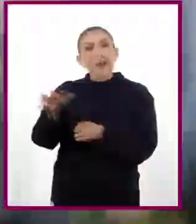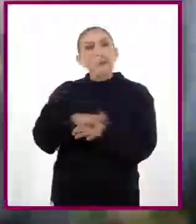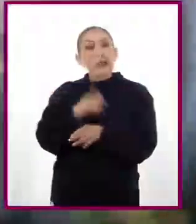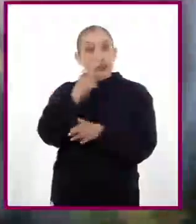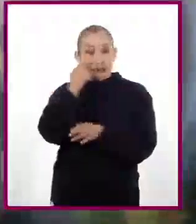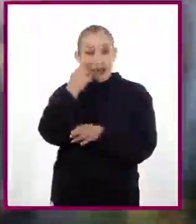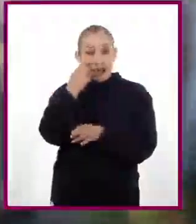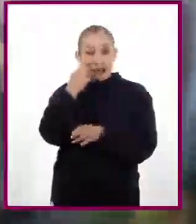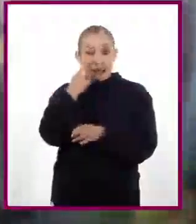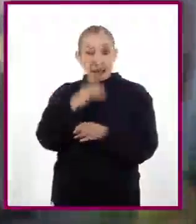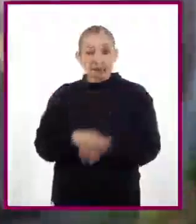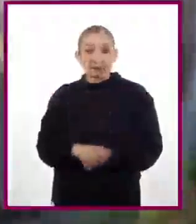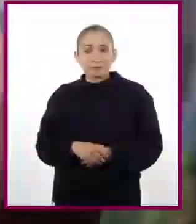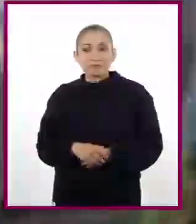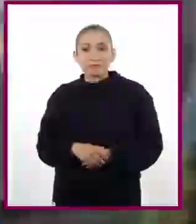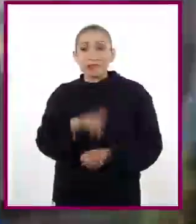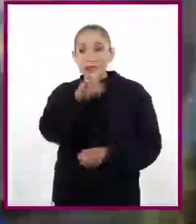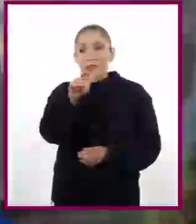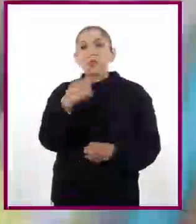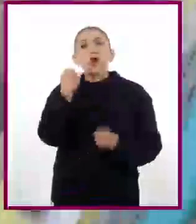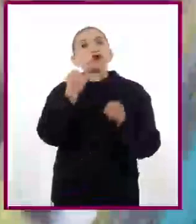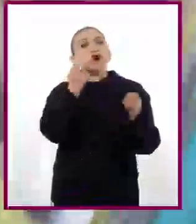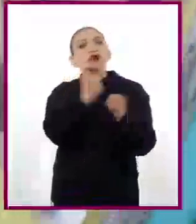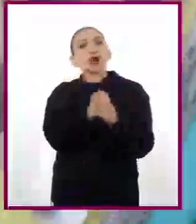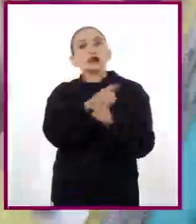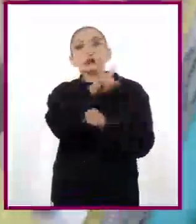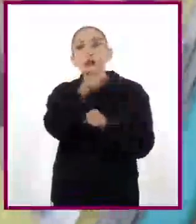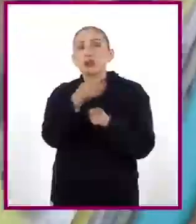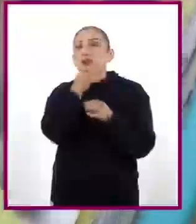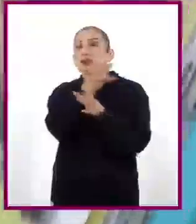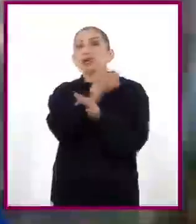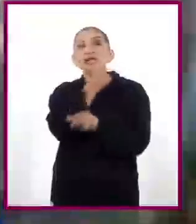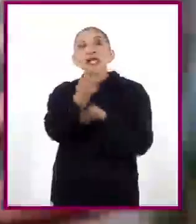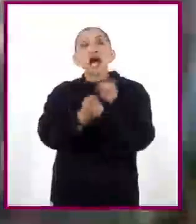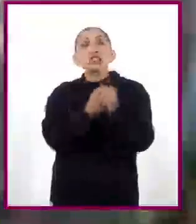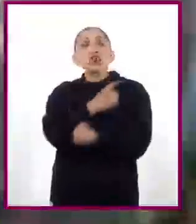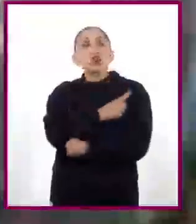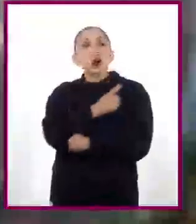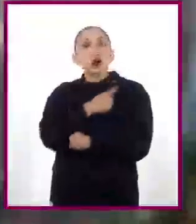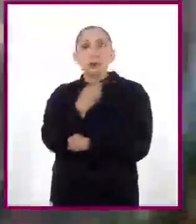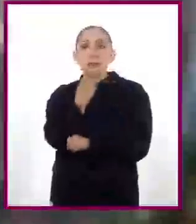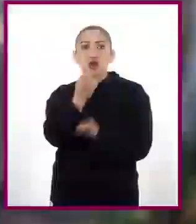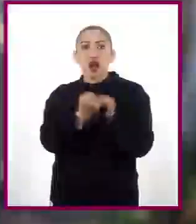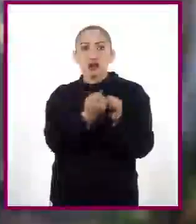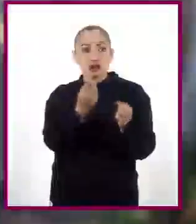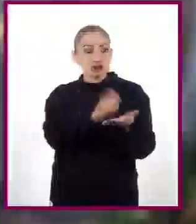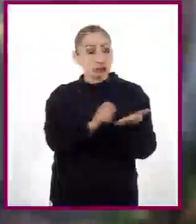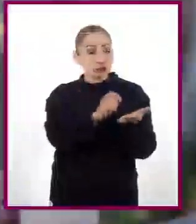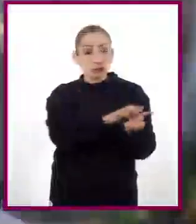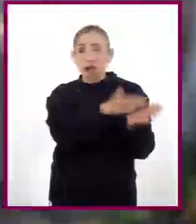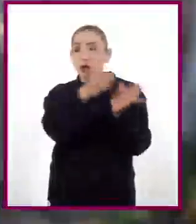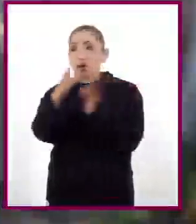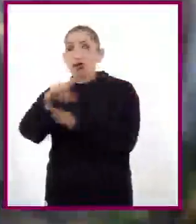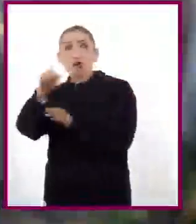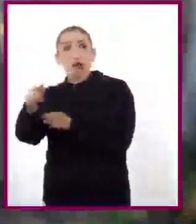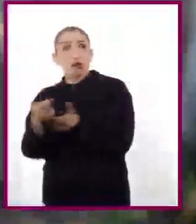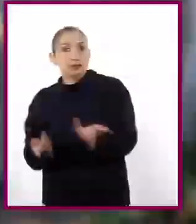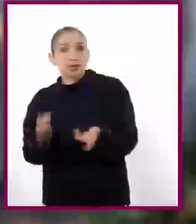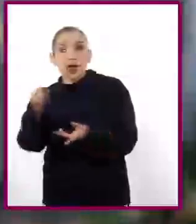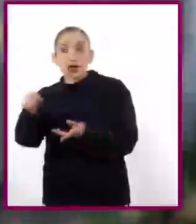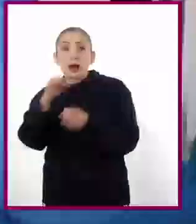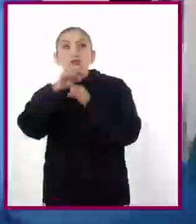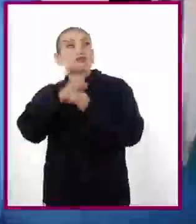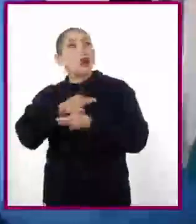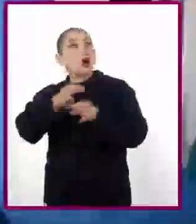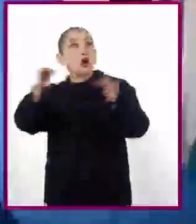porque fíjese, por lo menos después de cuántos años se dio a conocer 100 años de soledad, como 25 años. Después de haberle escrito fue que ya se